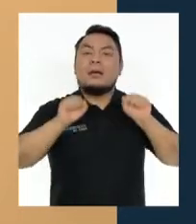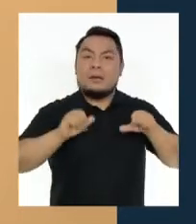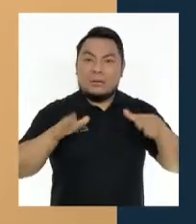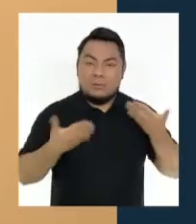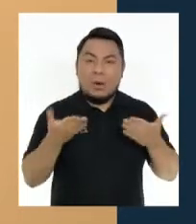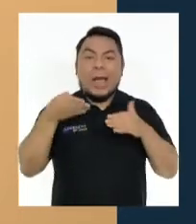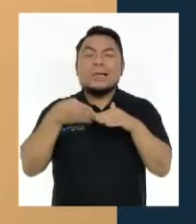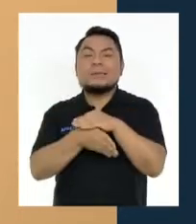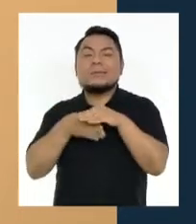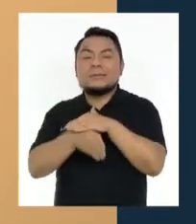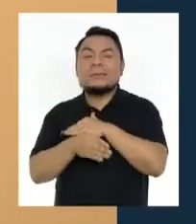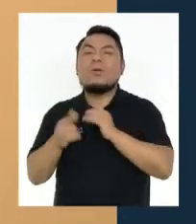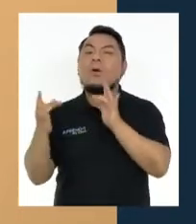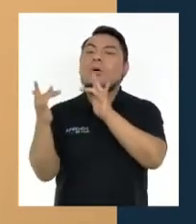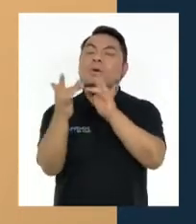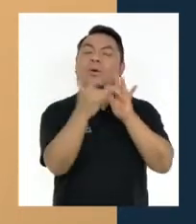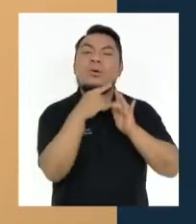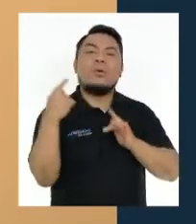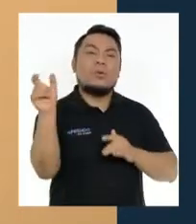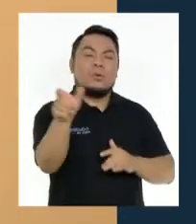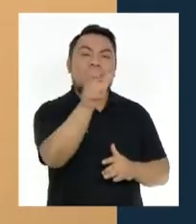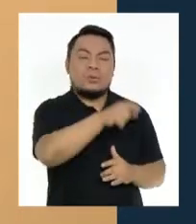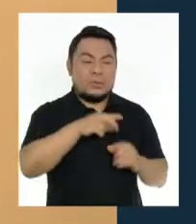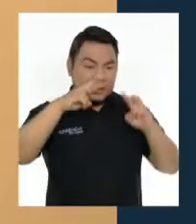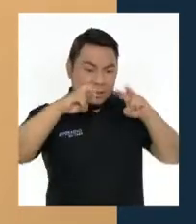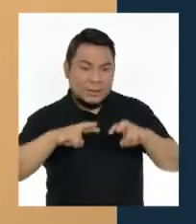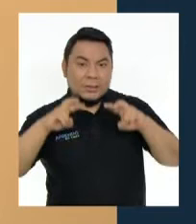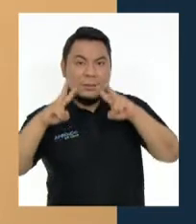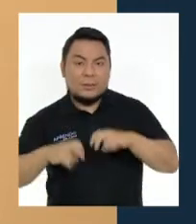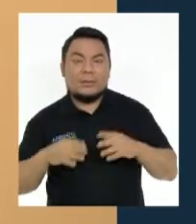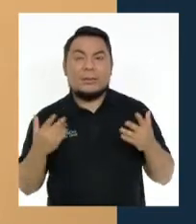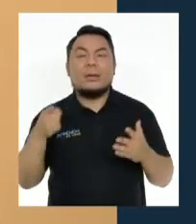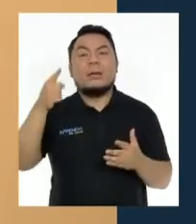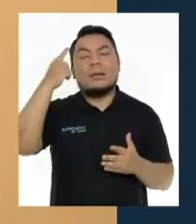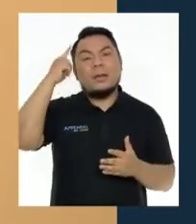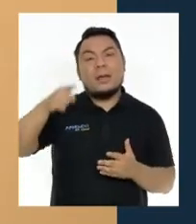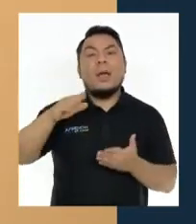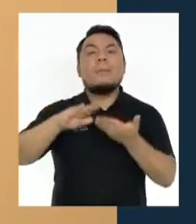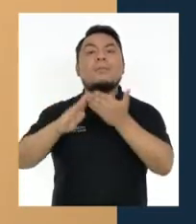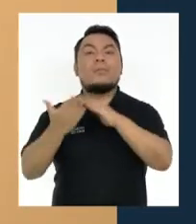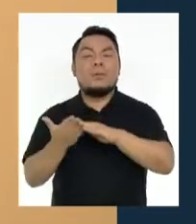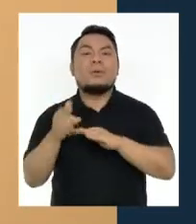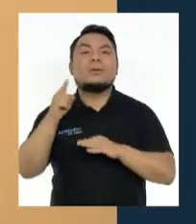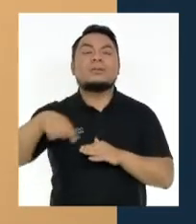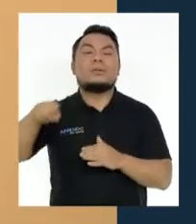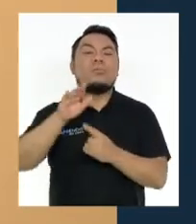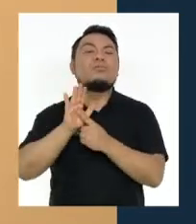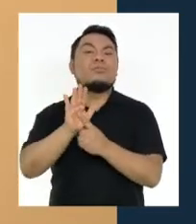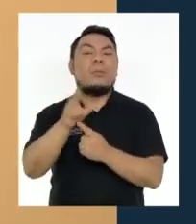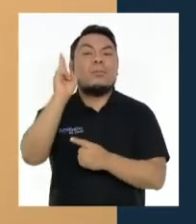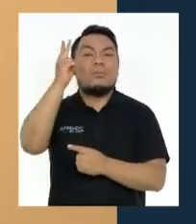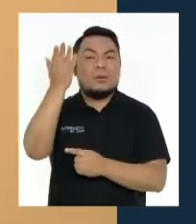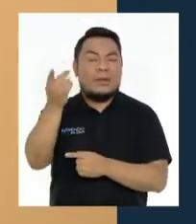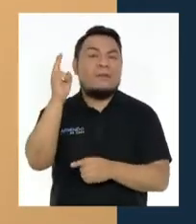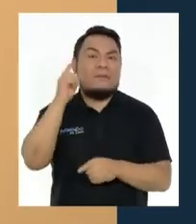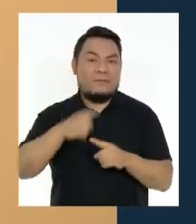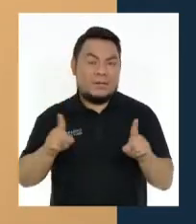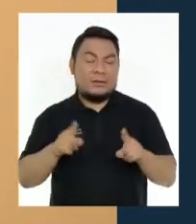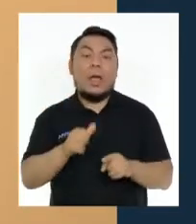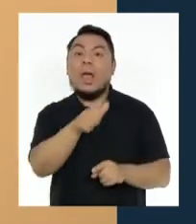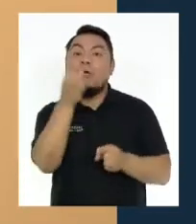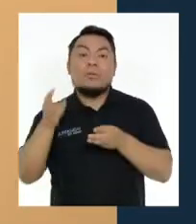de acceso o contacto con los elementos investigados, del tamaño de la población y de la muestra. Otras técnicas son